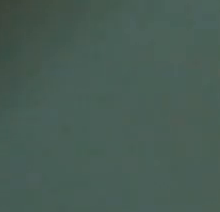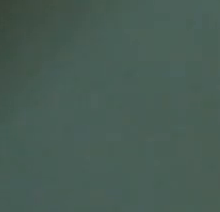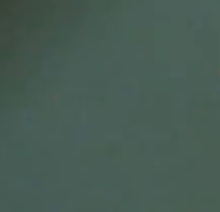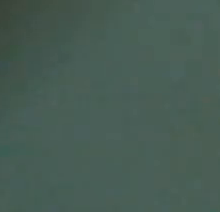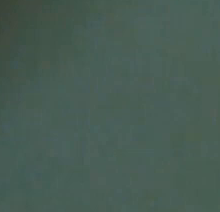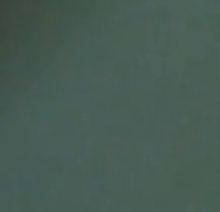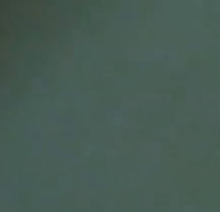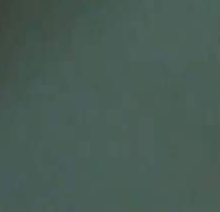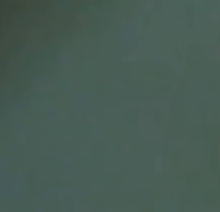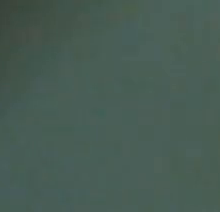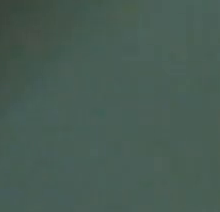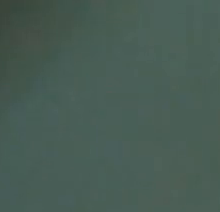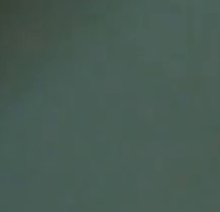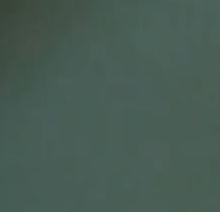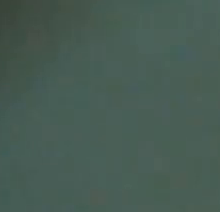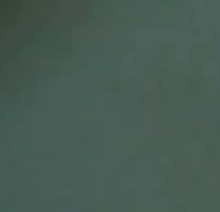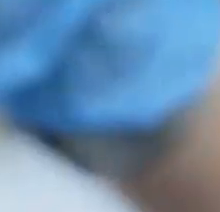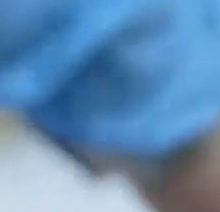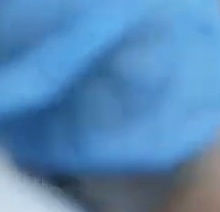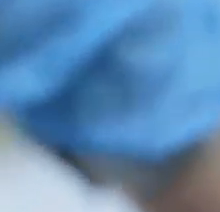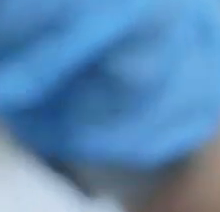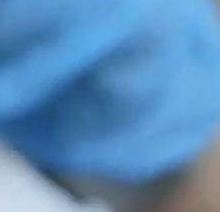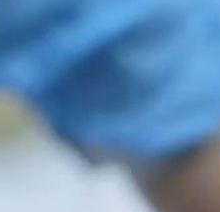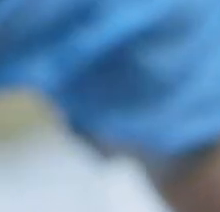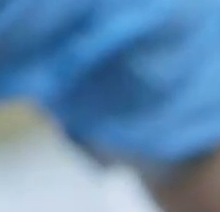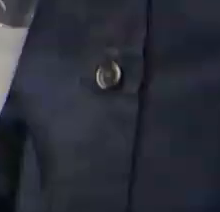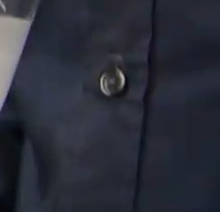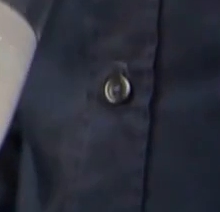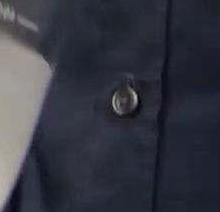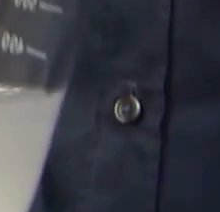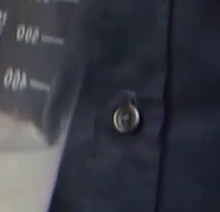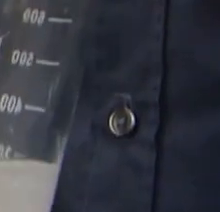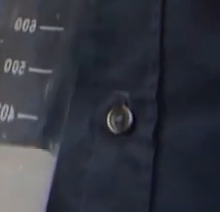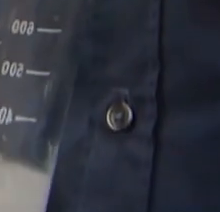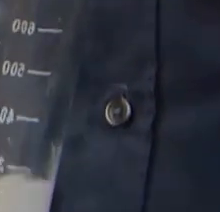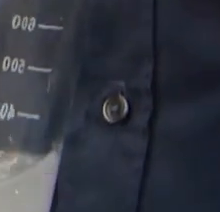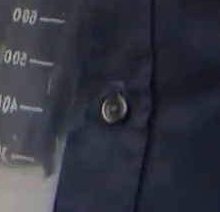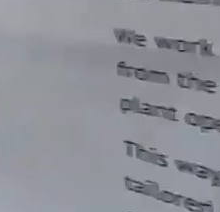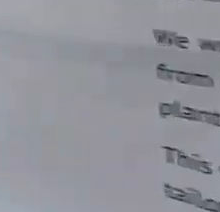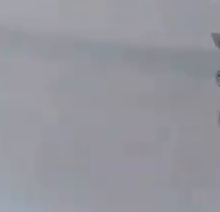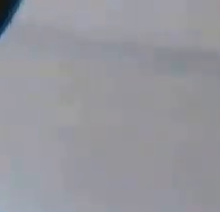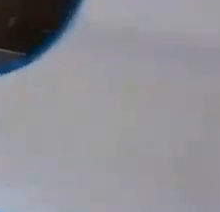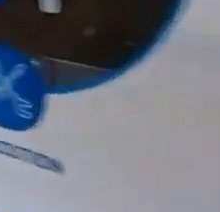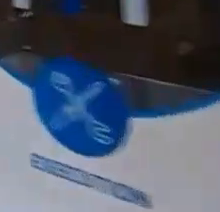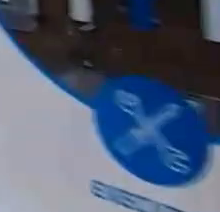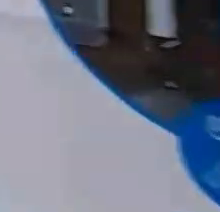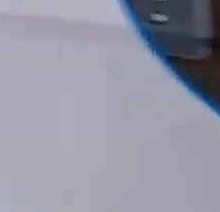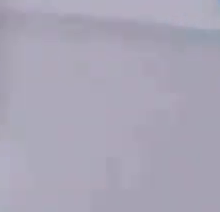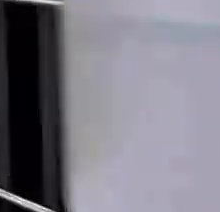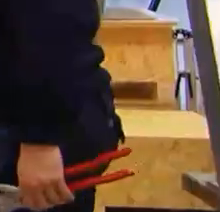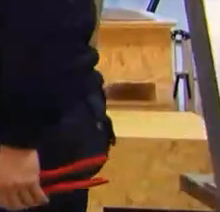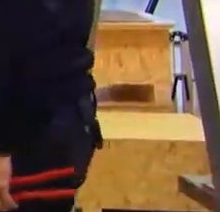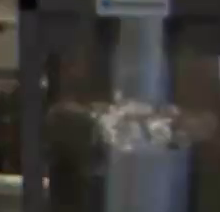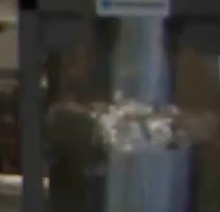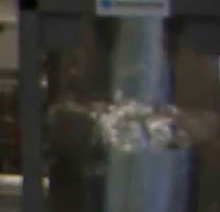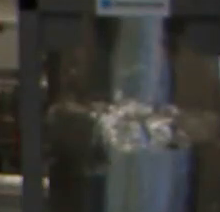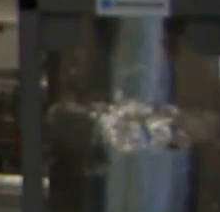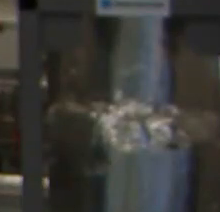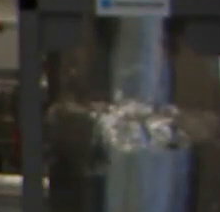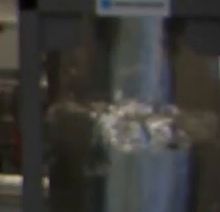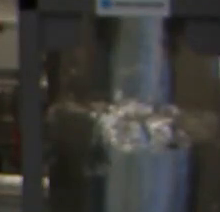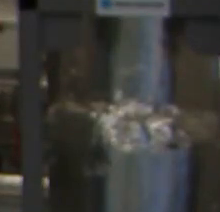leche ecológica cruda de vaca sanas nos protegería de las alergias los últimos y más sorprendentes avances de la investigación científica